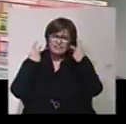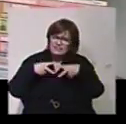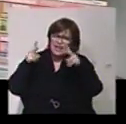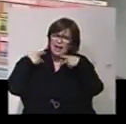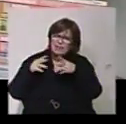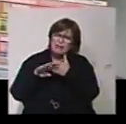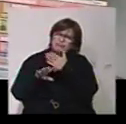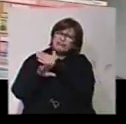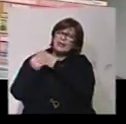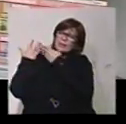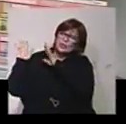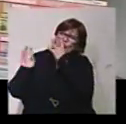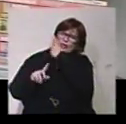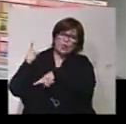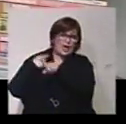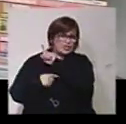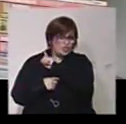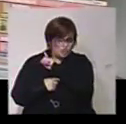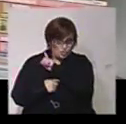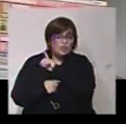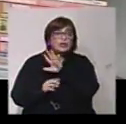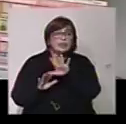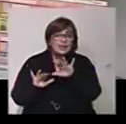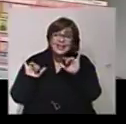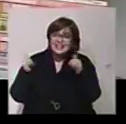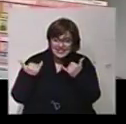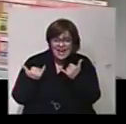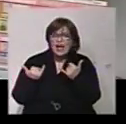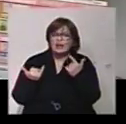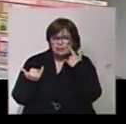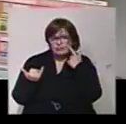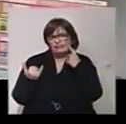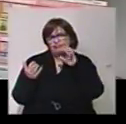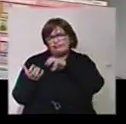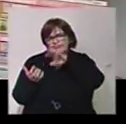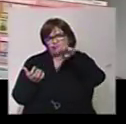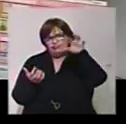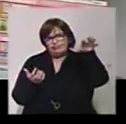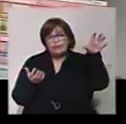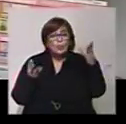sea, era un momento que ya se había movido bastante,